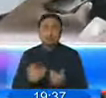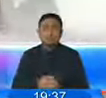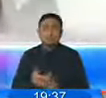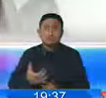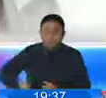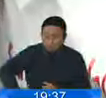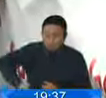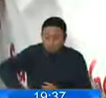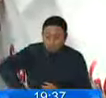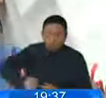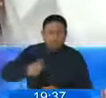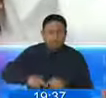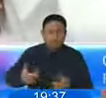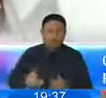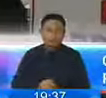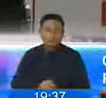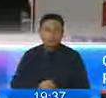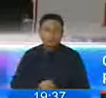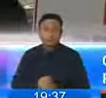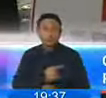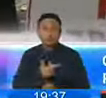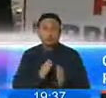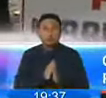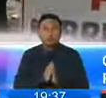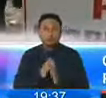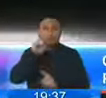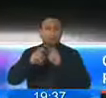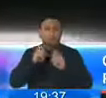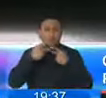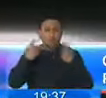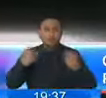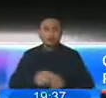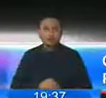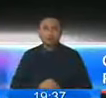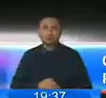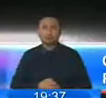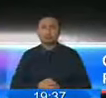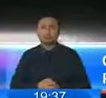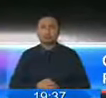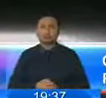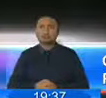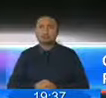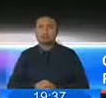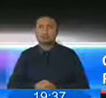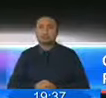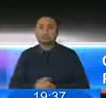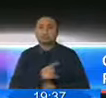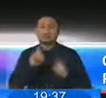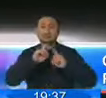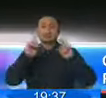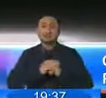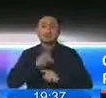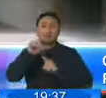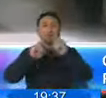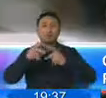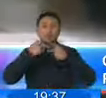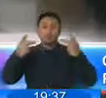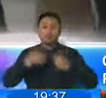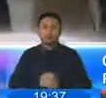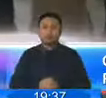bastón? Pues solicitan una consulta popular sobre este tema. ¡Consulta popular! ¡Consulta